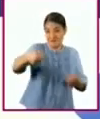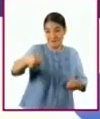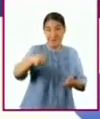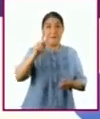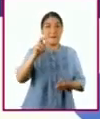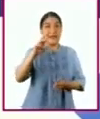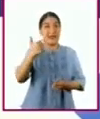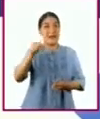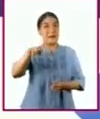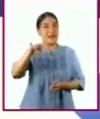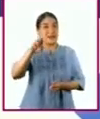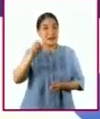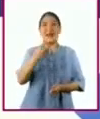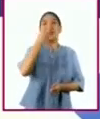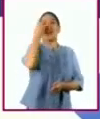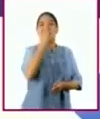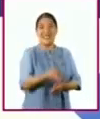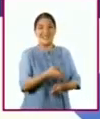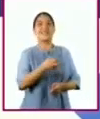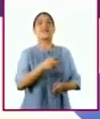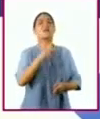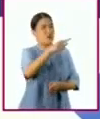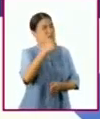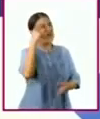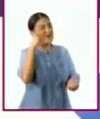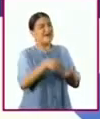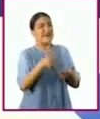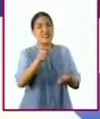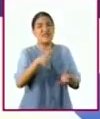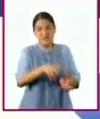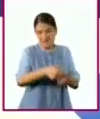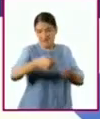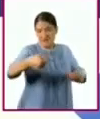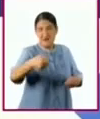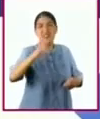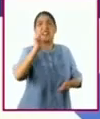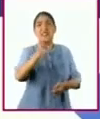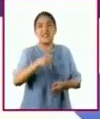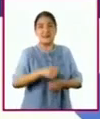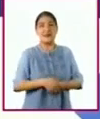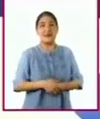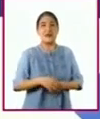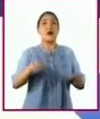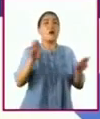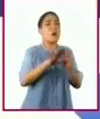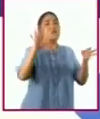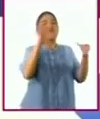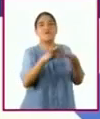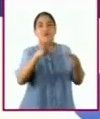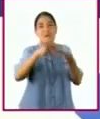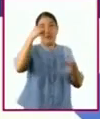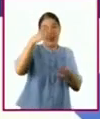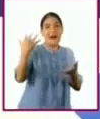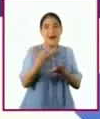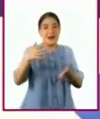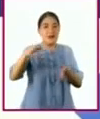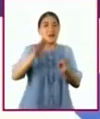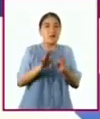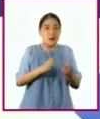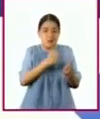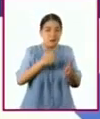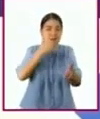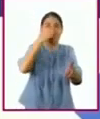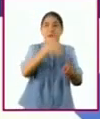¡Exacto! ¿Qué crees que representaba ese pergamino? Las instrucciones para llegar a los hielos